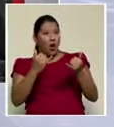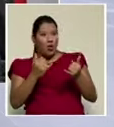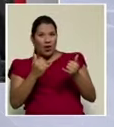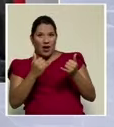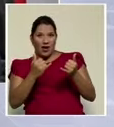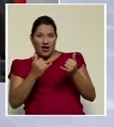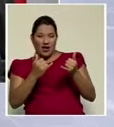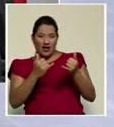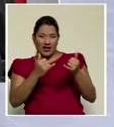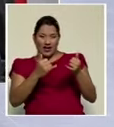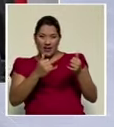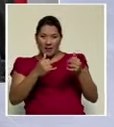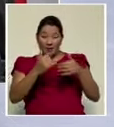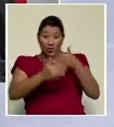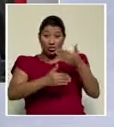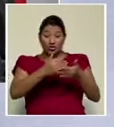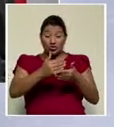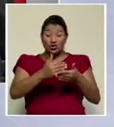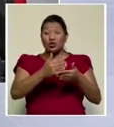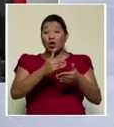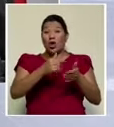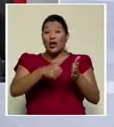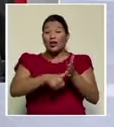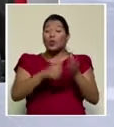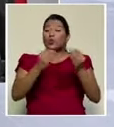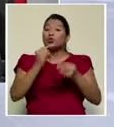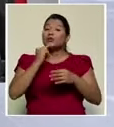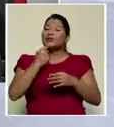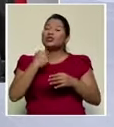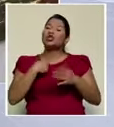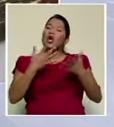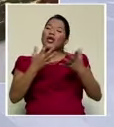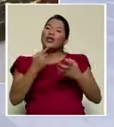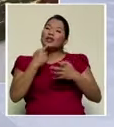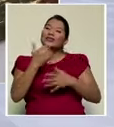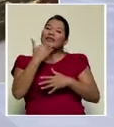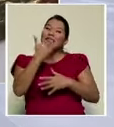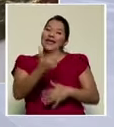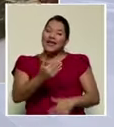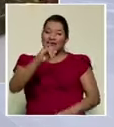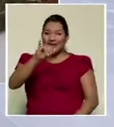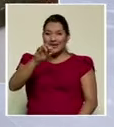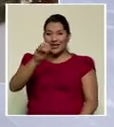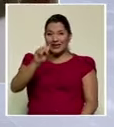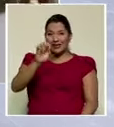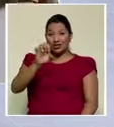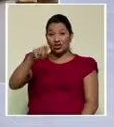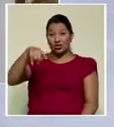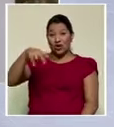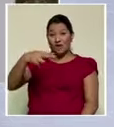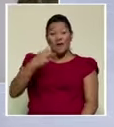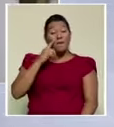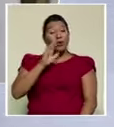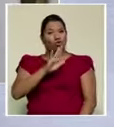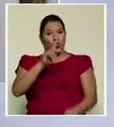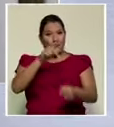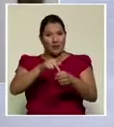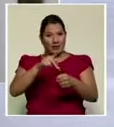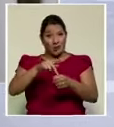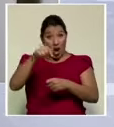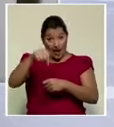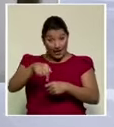serio para poder festinarlo. Yo quisiera agradecerle, Joseph Thompson, por su participación aquí en vivo en Zoom Electoral